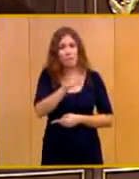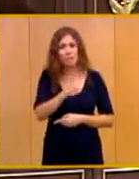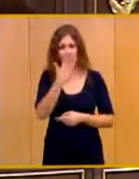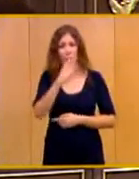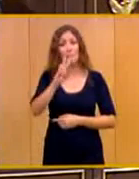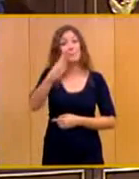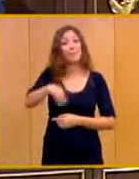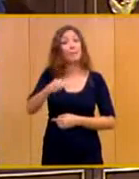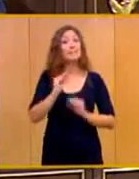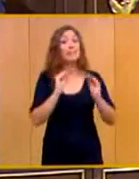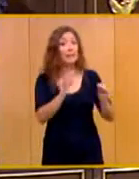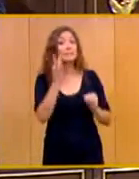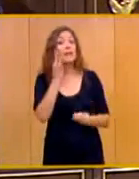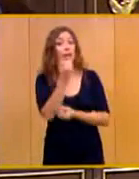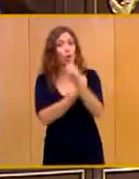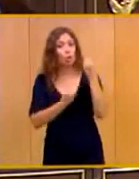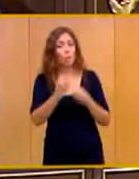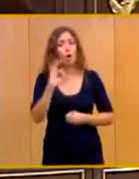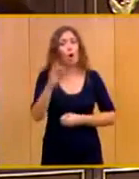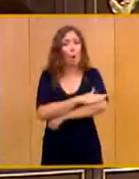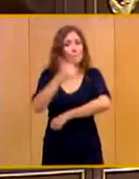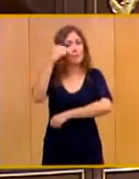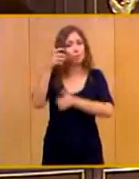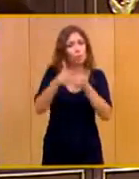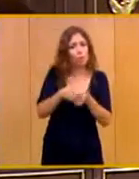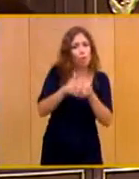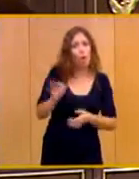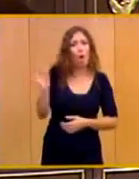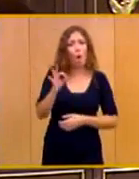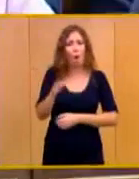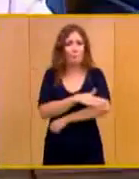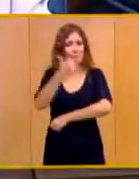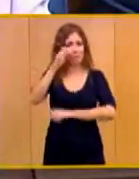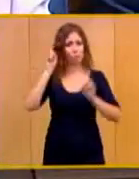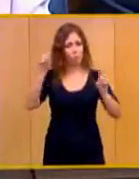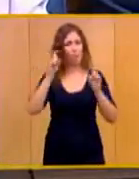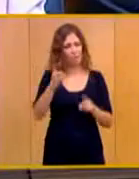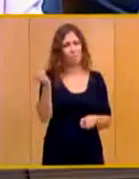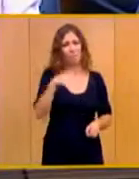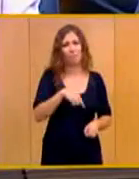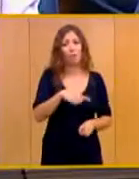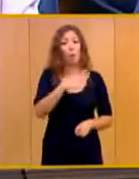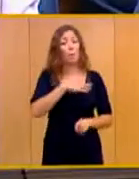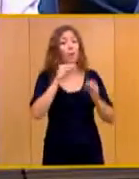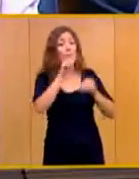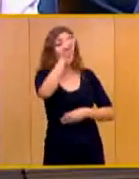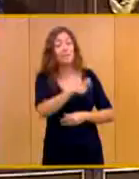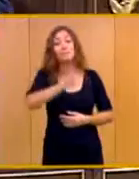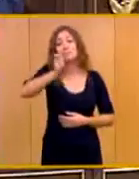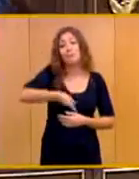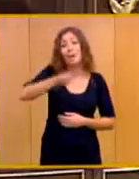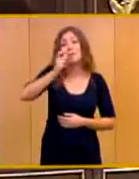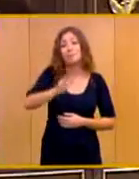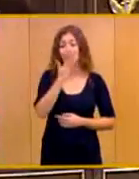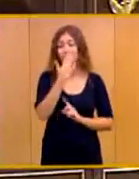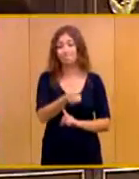económica, a su ministro de Industria o a su ministro de Educación. Otra cosa es que usted en la mayoría de las ocasiones no haga caso